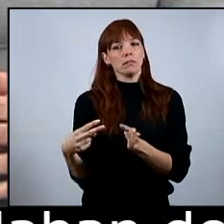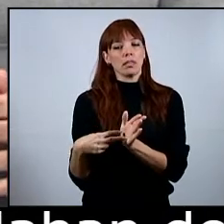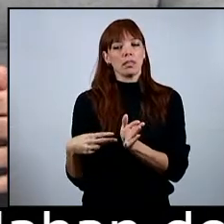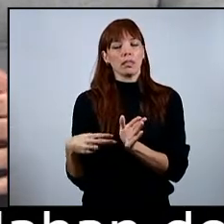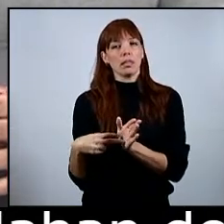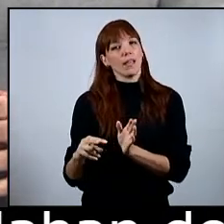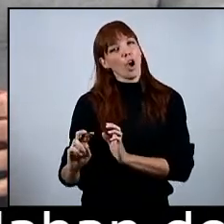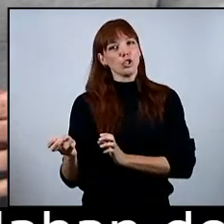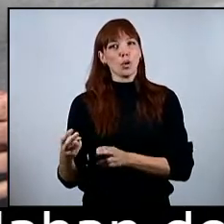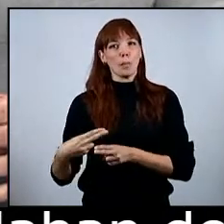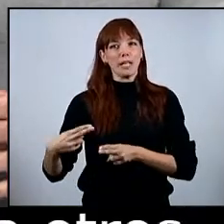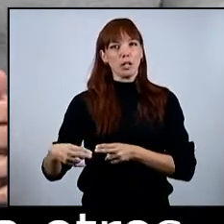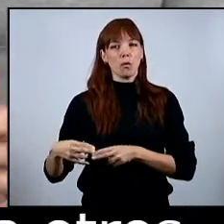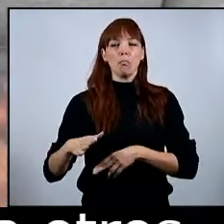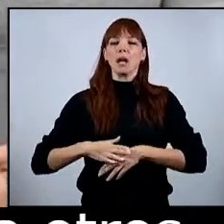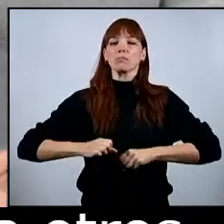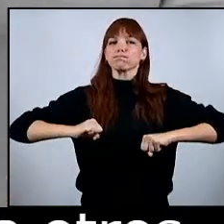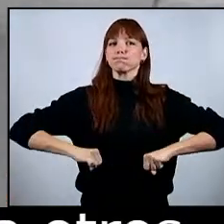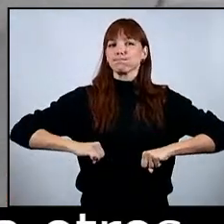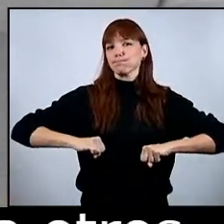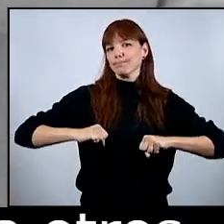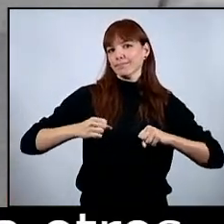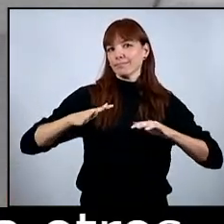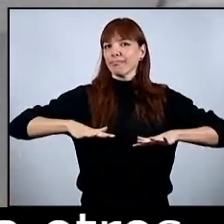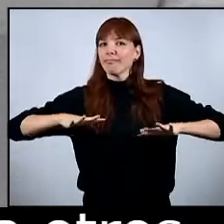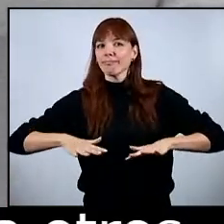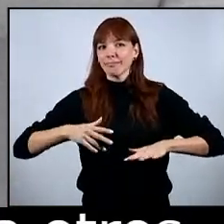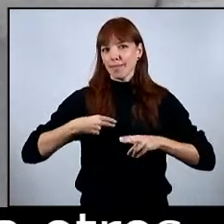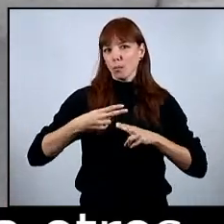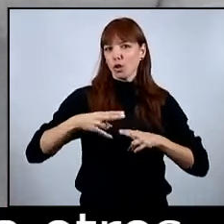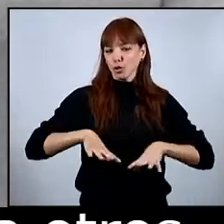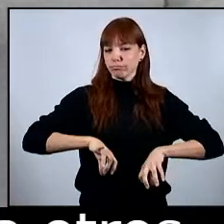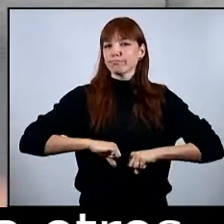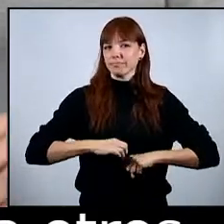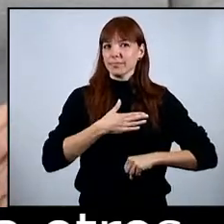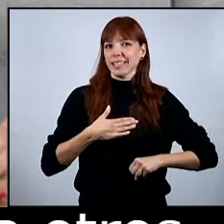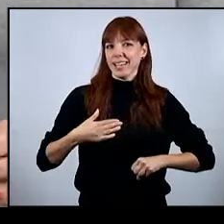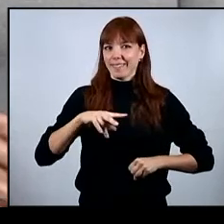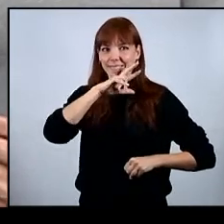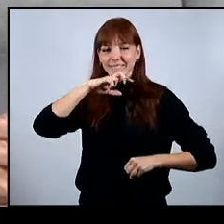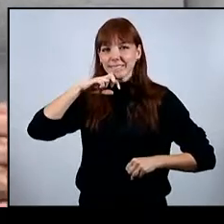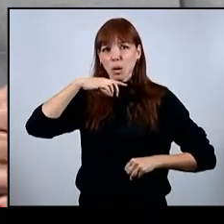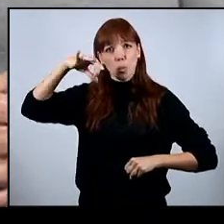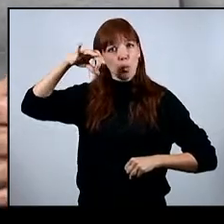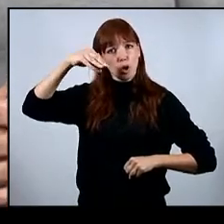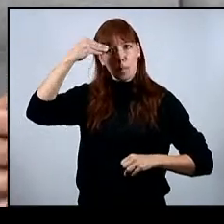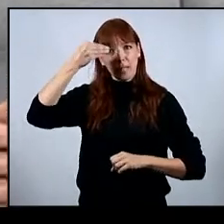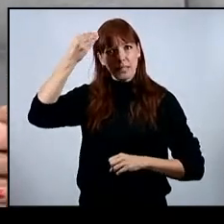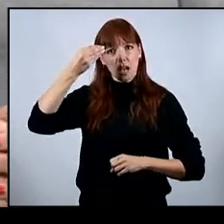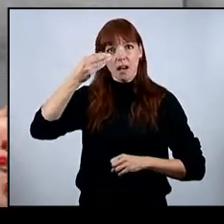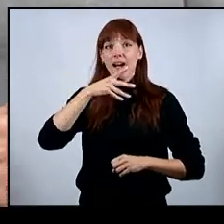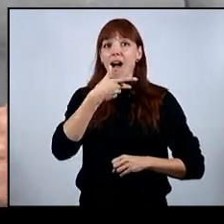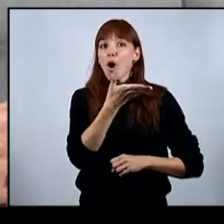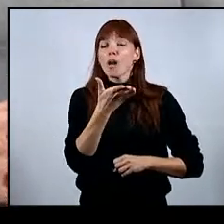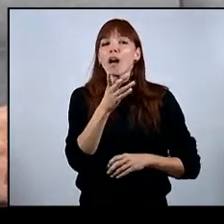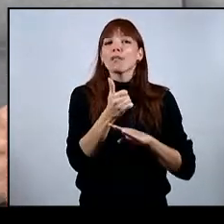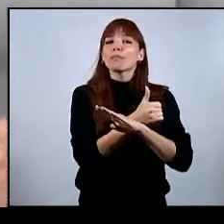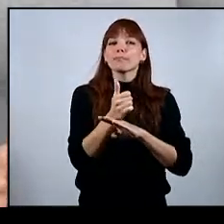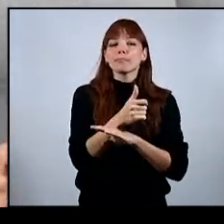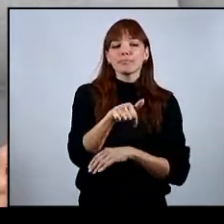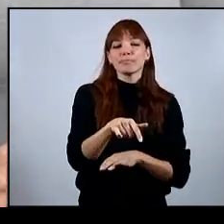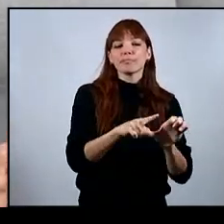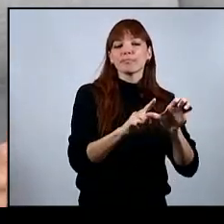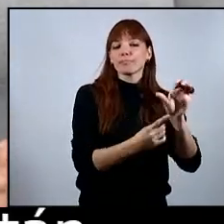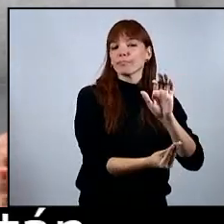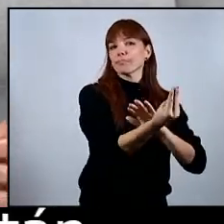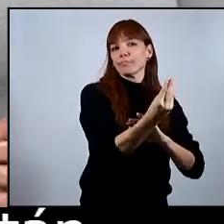solamente para perpetuarse en el poder. Y pienso también en todos esos extremeños que hoy están viviendo en Cataluña, y sé que